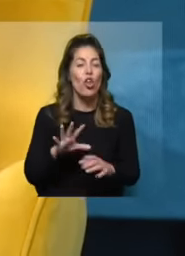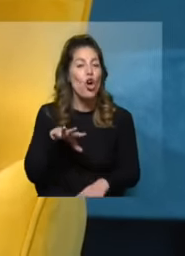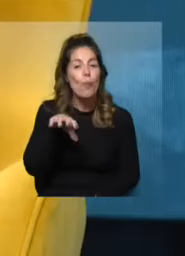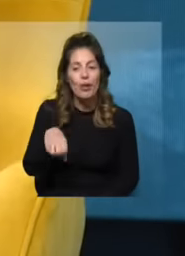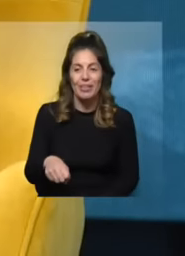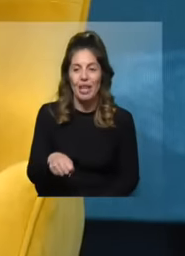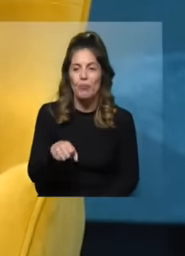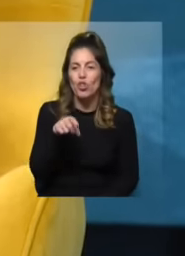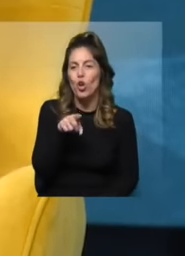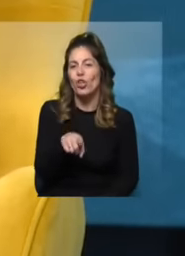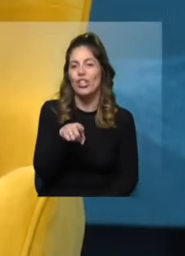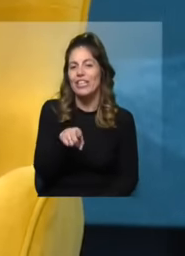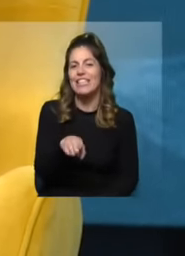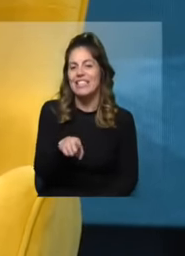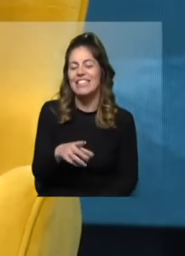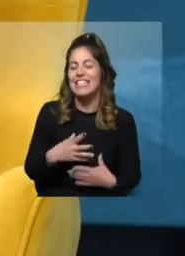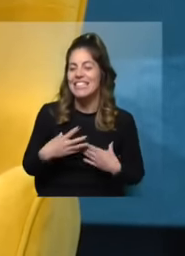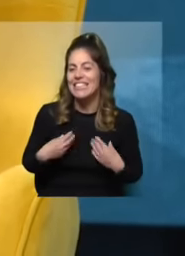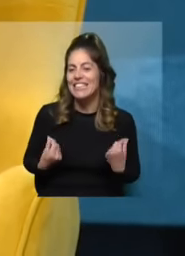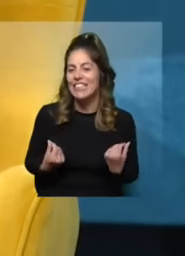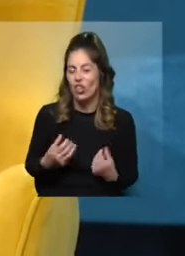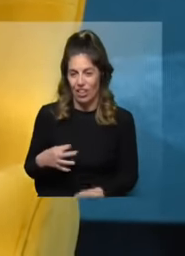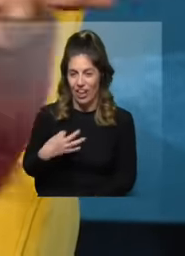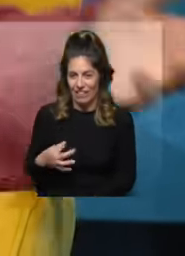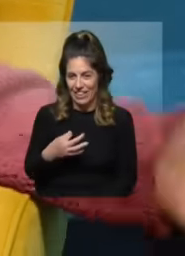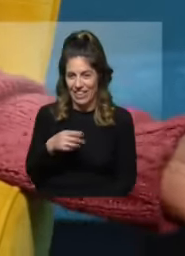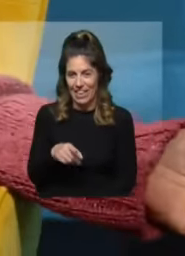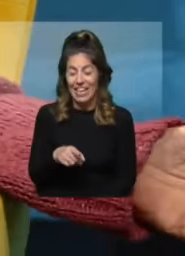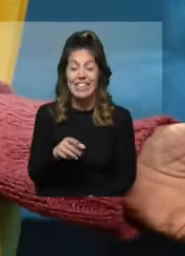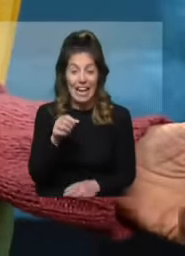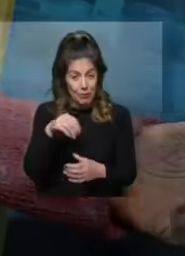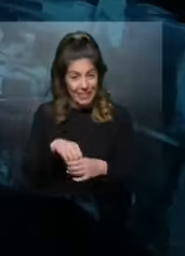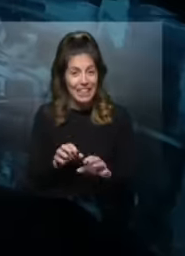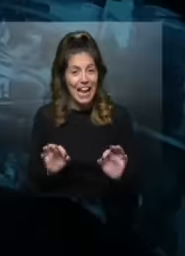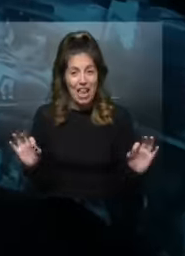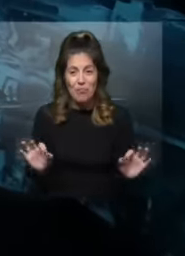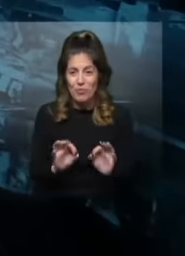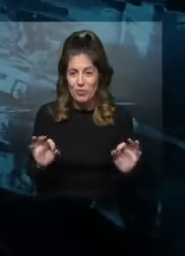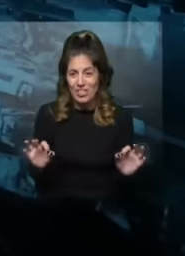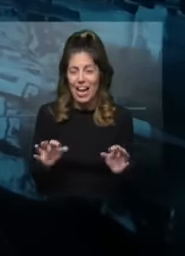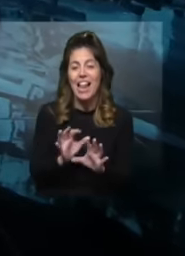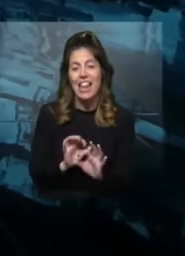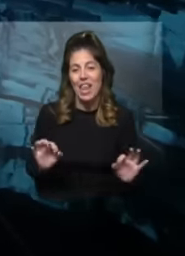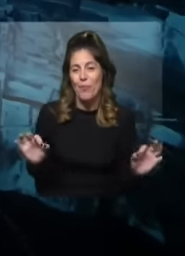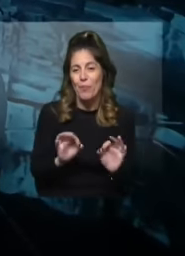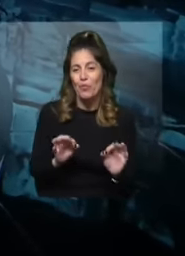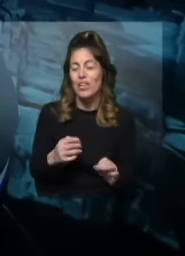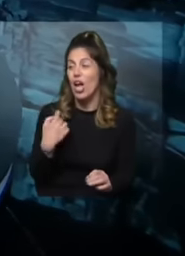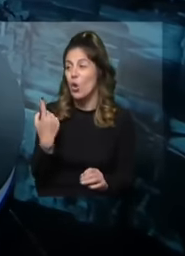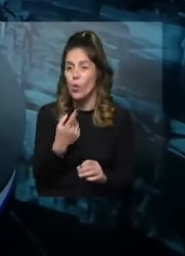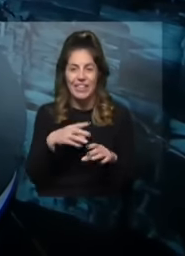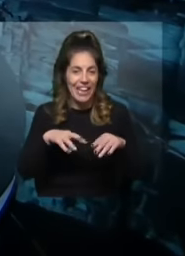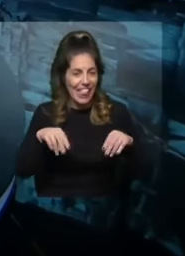comprometamos con ese sentido de la vida. Y ahí está la música de nuestra tierra,